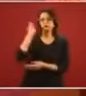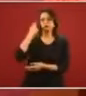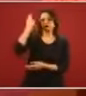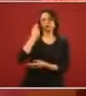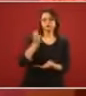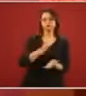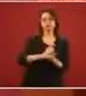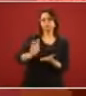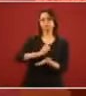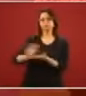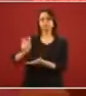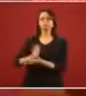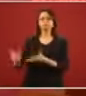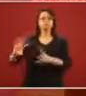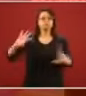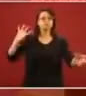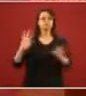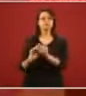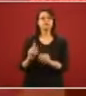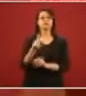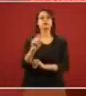millones.